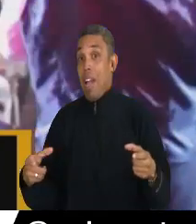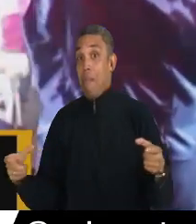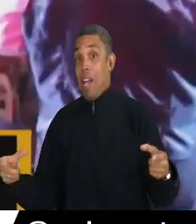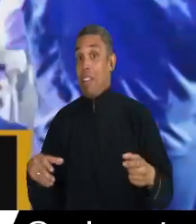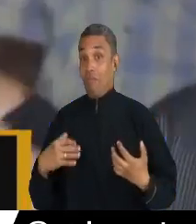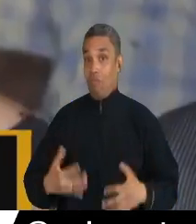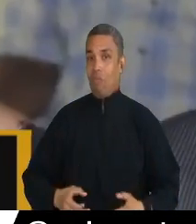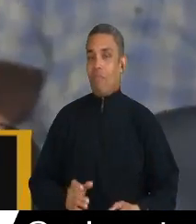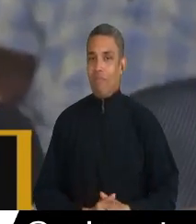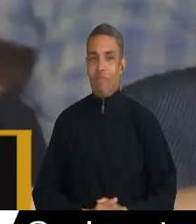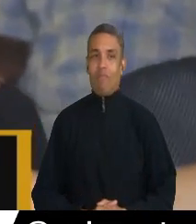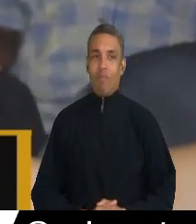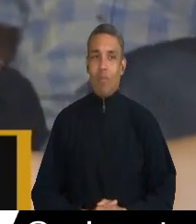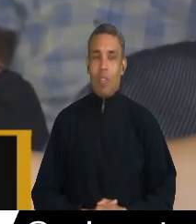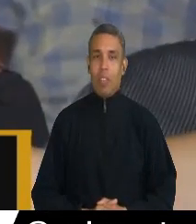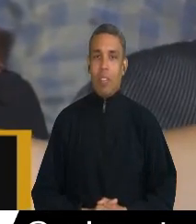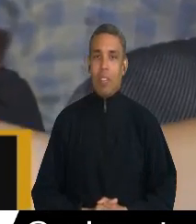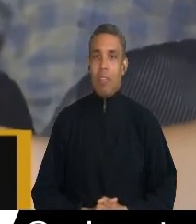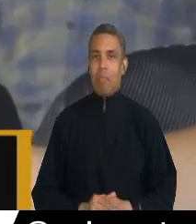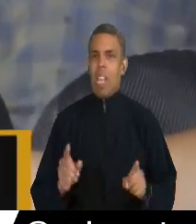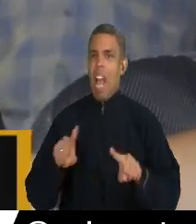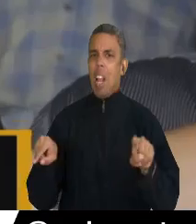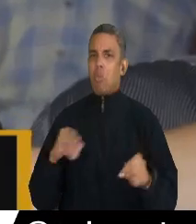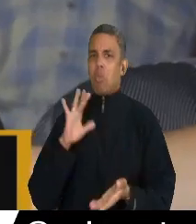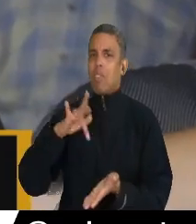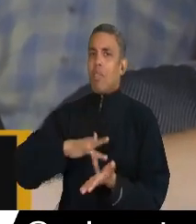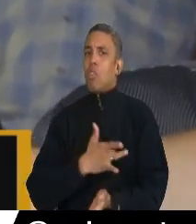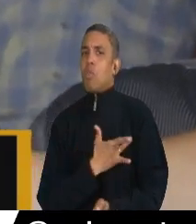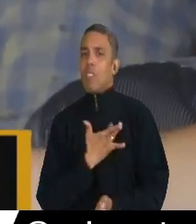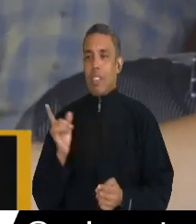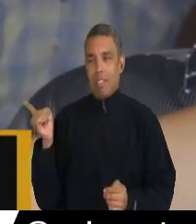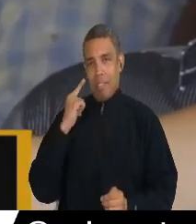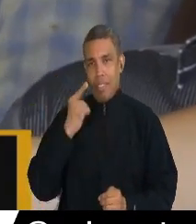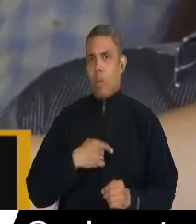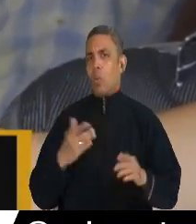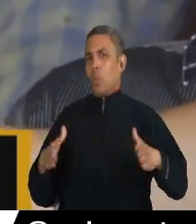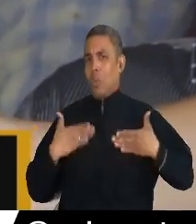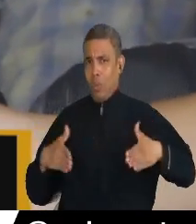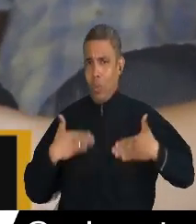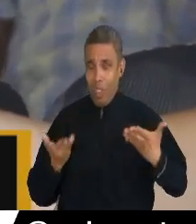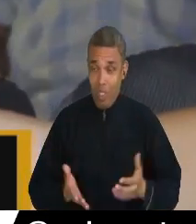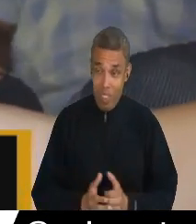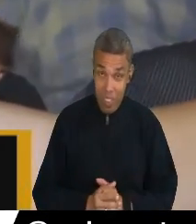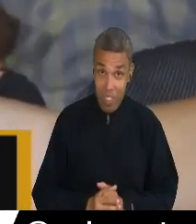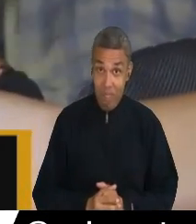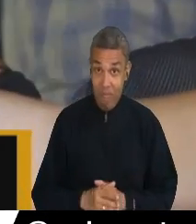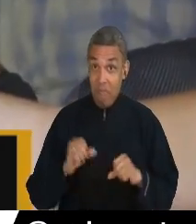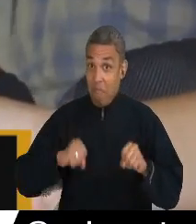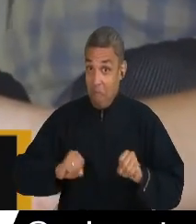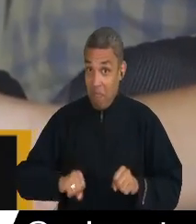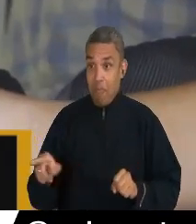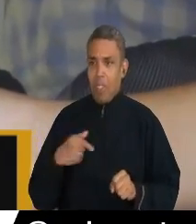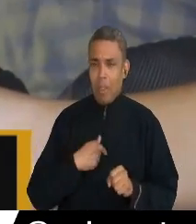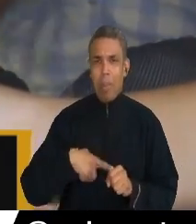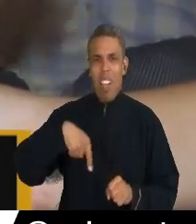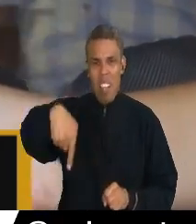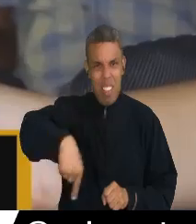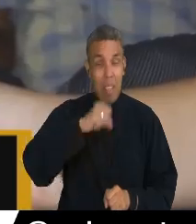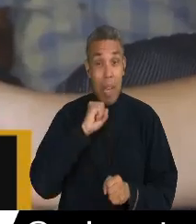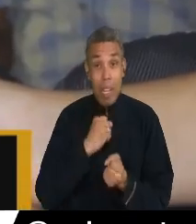puerto petrolero. Excelente, verdad que ha sido una actividad muy importante, sobre todo para reconocer esos talentos musicales